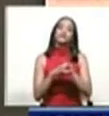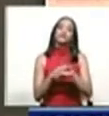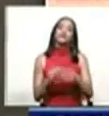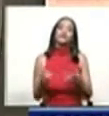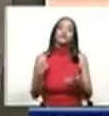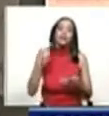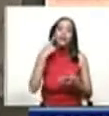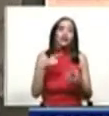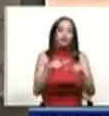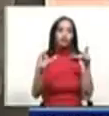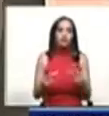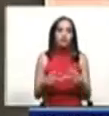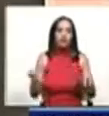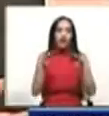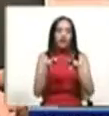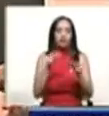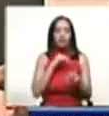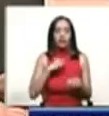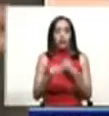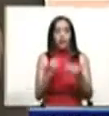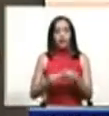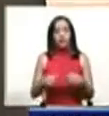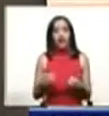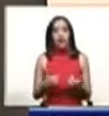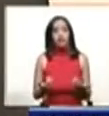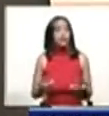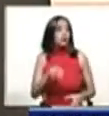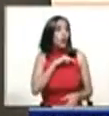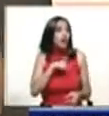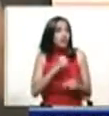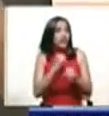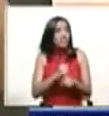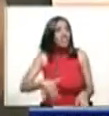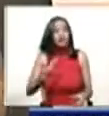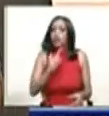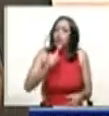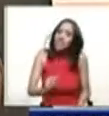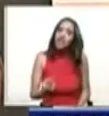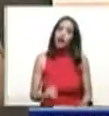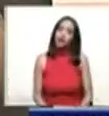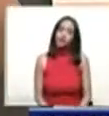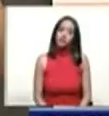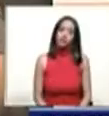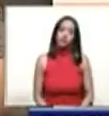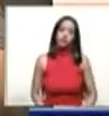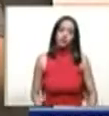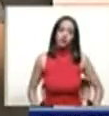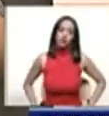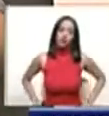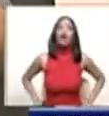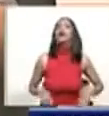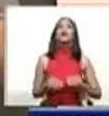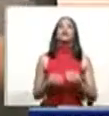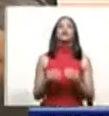crítica. Nosotros tenemos que crear más espacios. Si los trabajadores nuestros están arrechos, que lo digan en un entorno en donde con